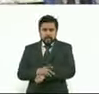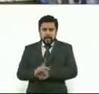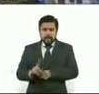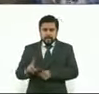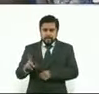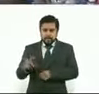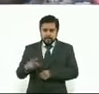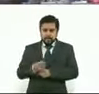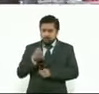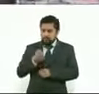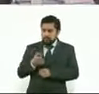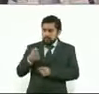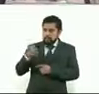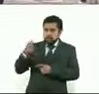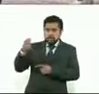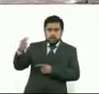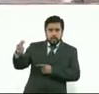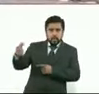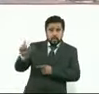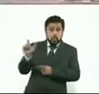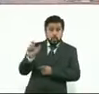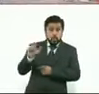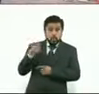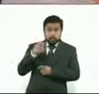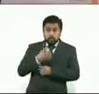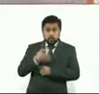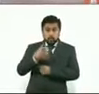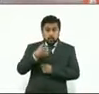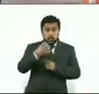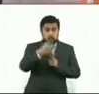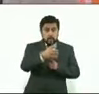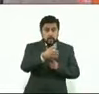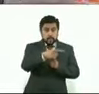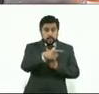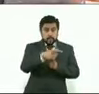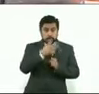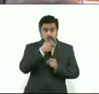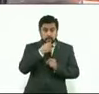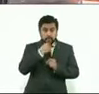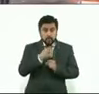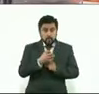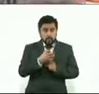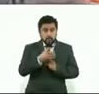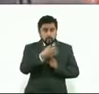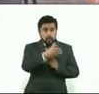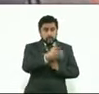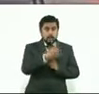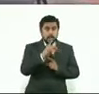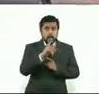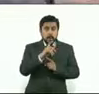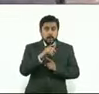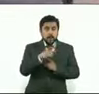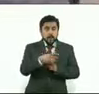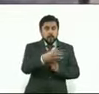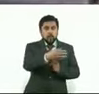no se lo queda, sino que se lo entrega al otro competidor ahí, Eloy y Darío,